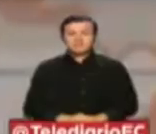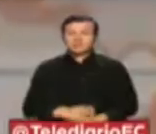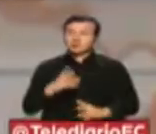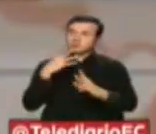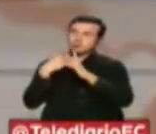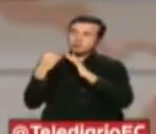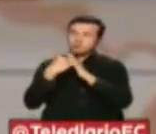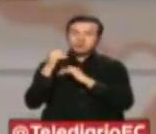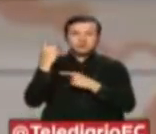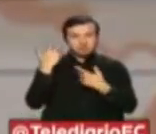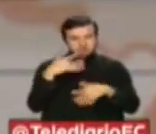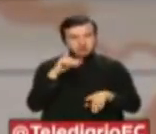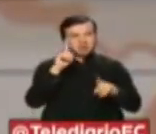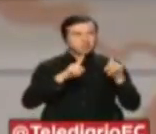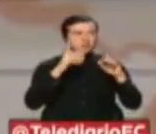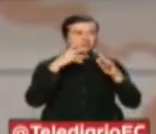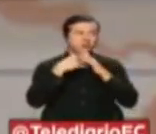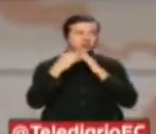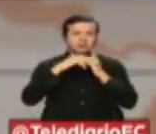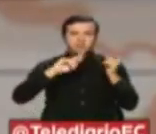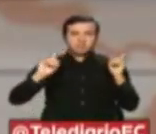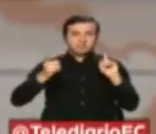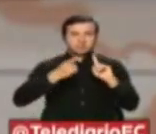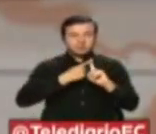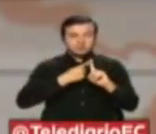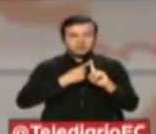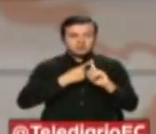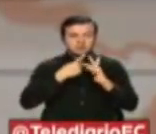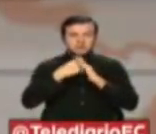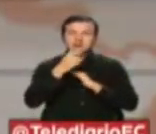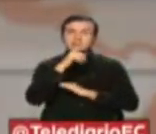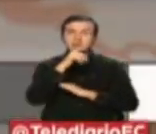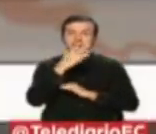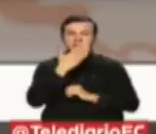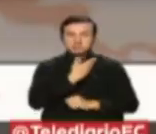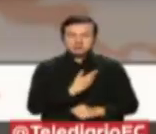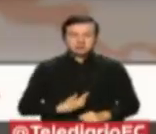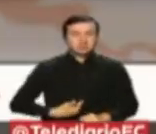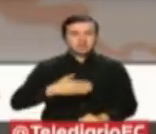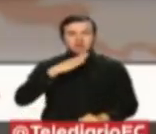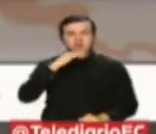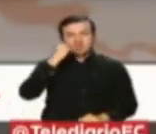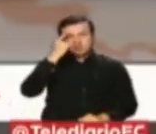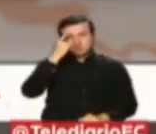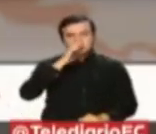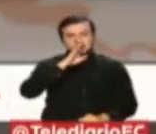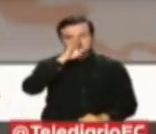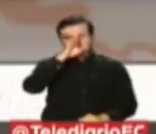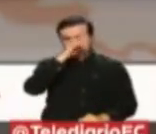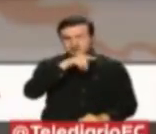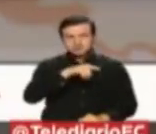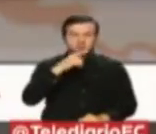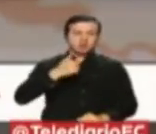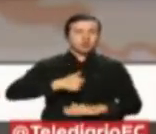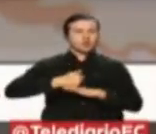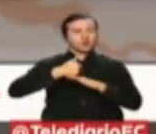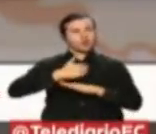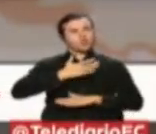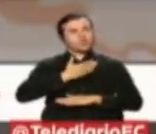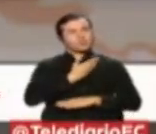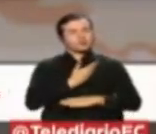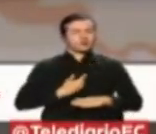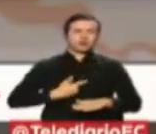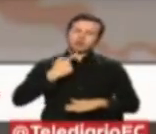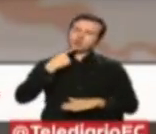tenemos ya algunos y el que dio el primer mal ejemplo y el presidente correa que siempre cuando era el magnánimo presidente correa